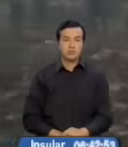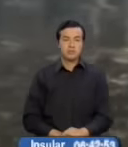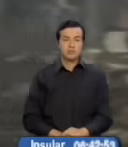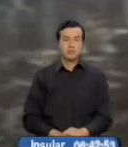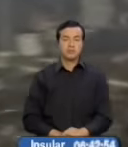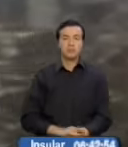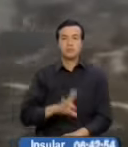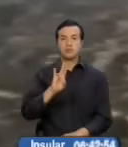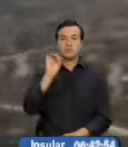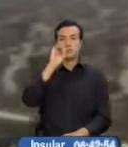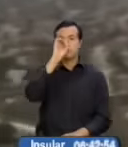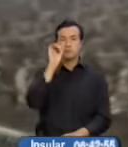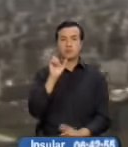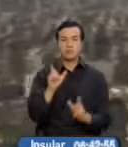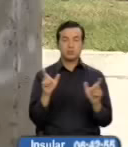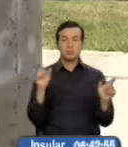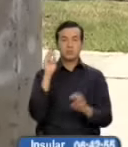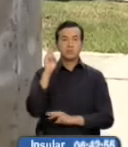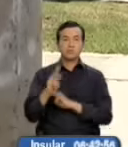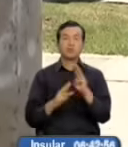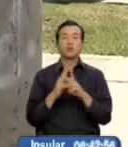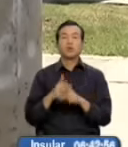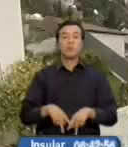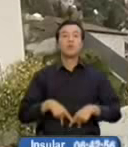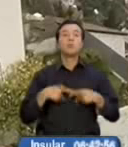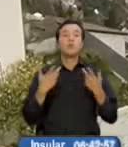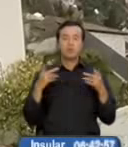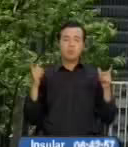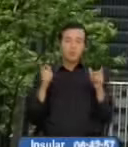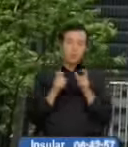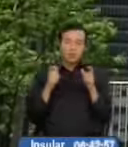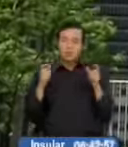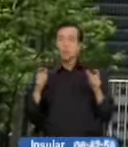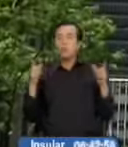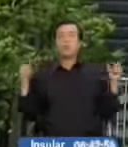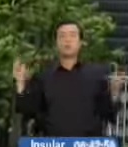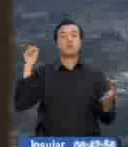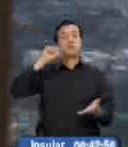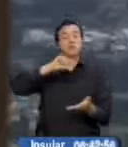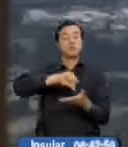El 70% de la población mundial vive hoy en pequeñas, medianas y grandes